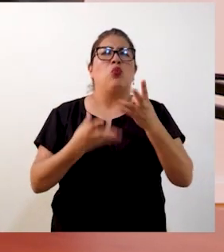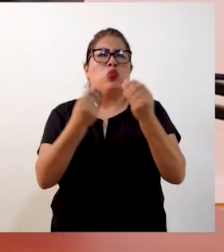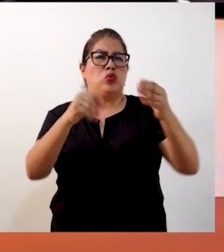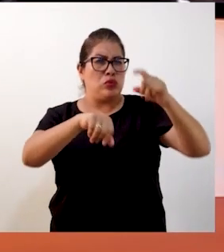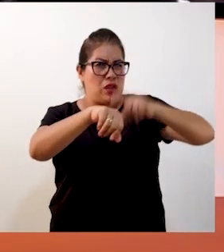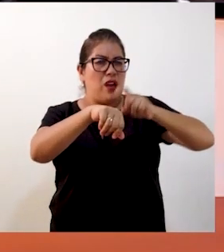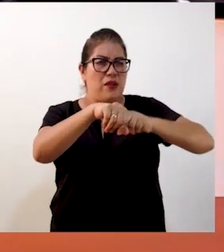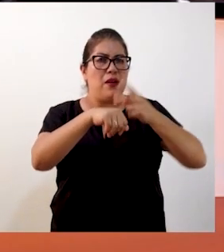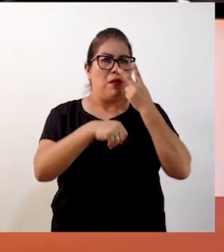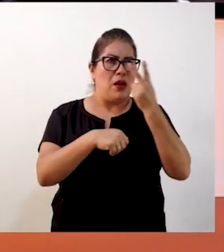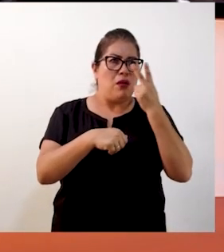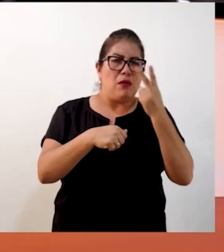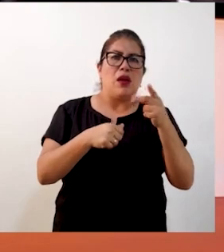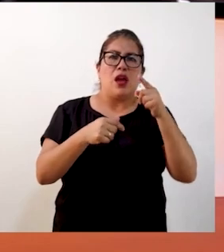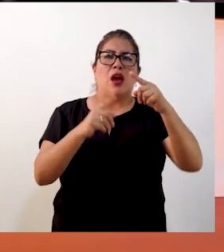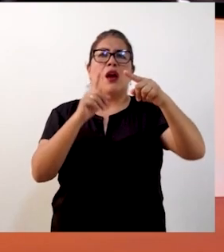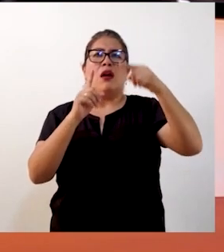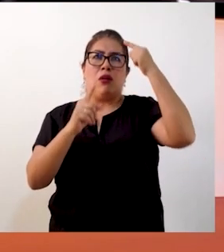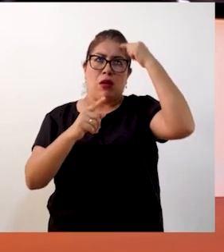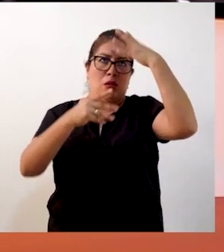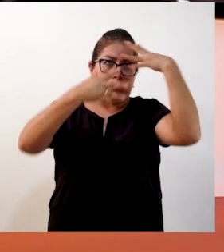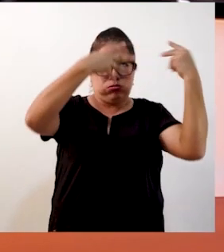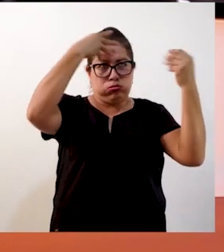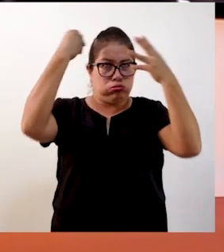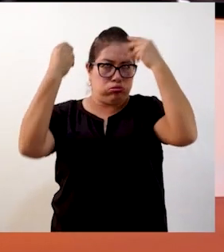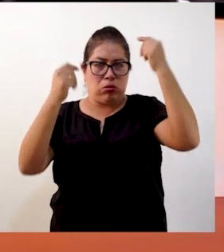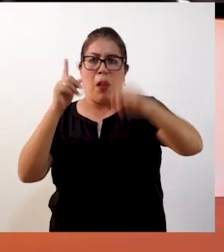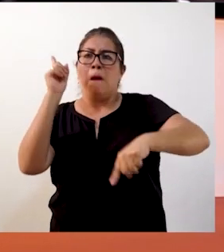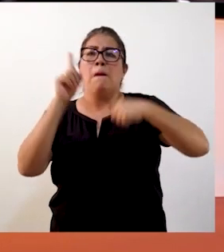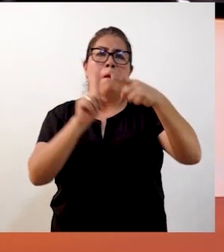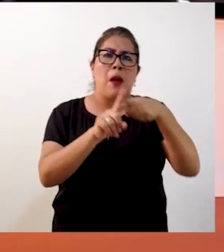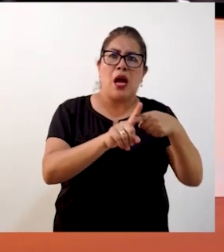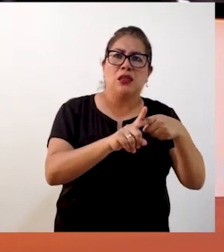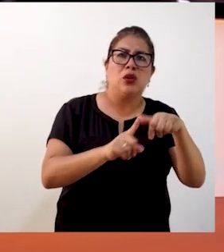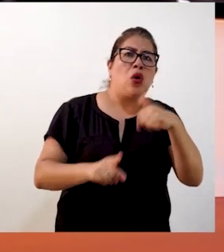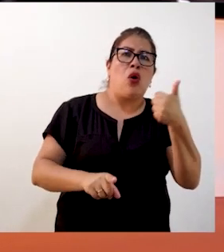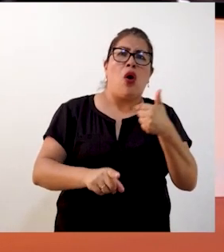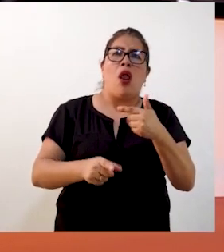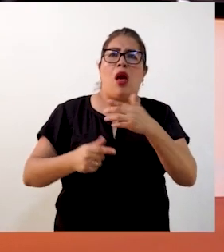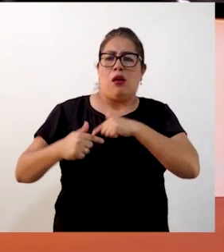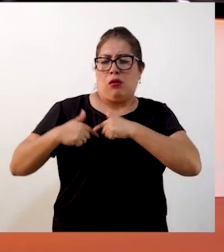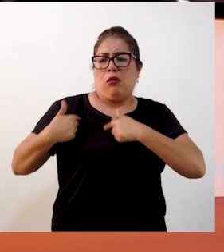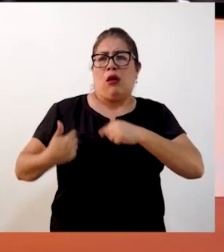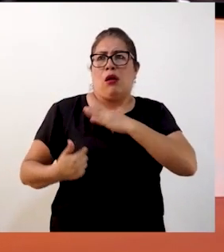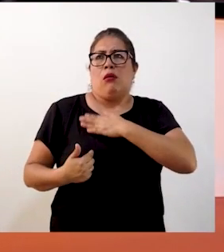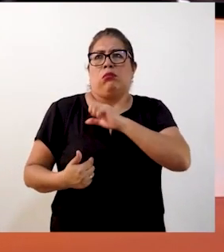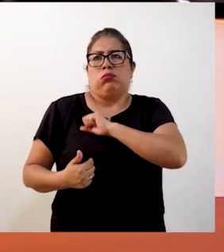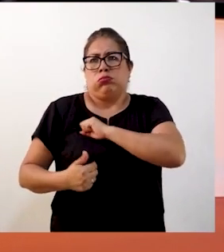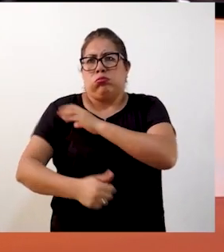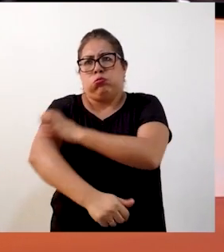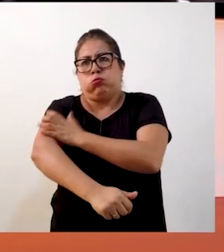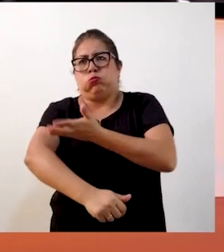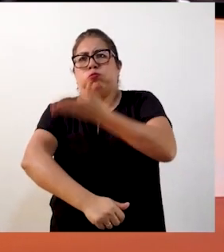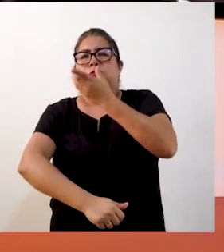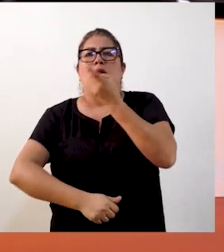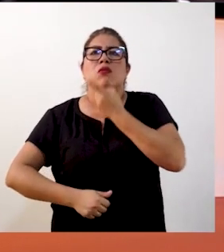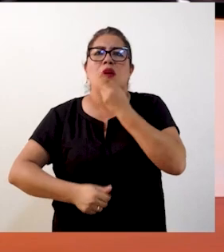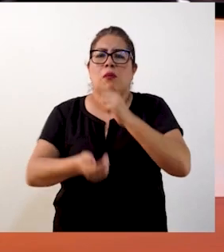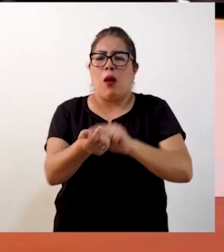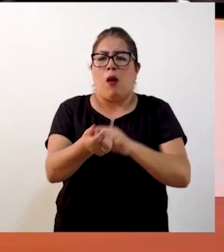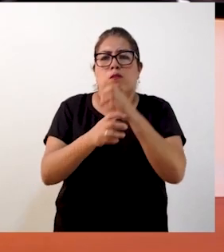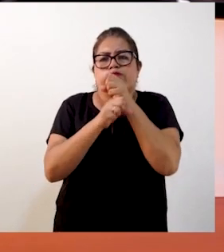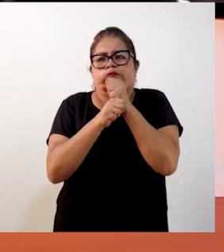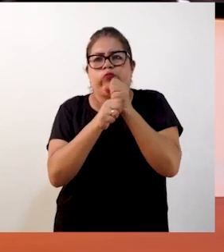muchas veces cursan con varias enfermedades a la vez. O sea, tienen Alzheimer, pero sufren de hipertensión arterial, de diabetes, de